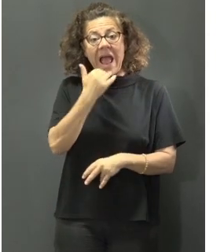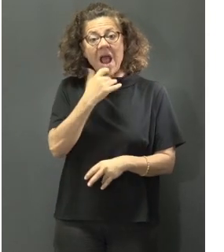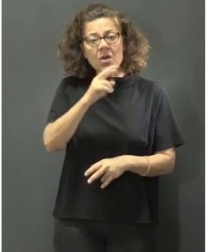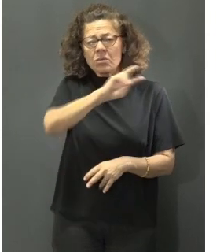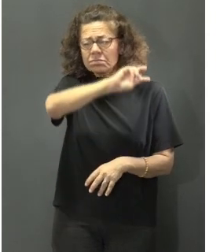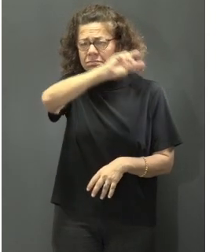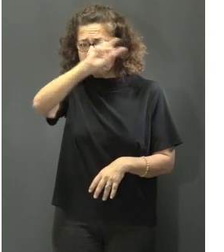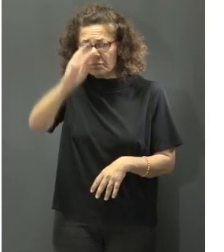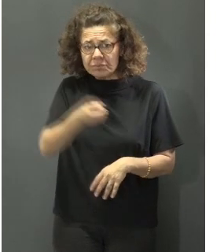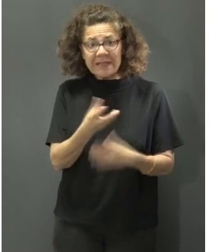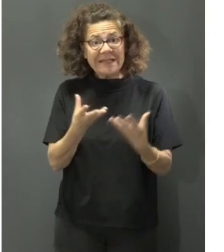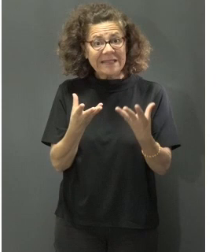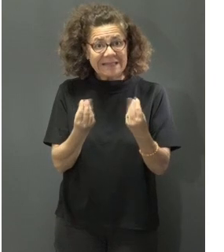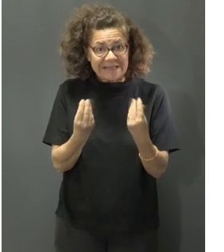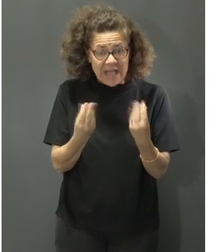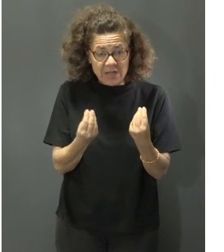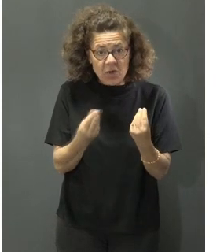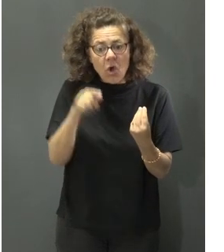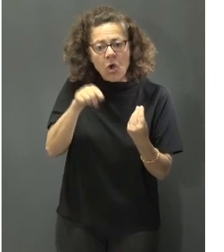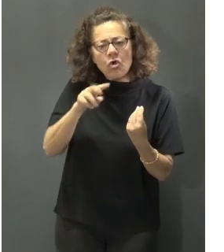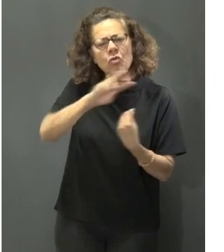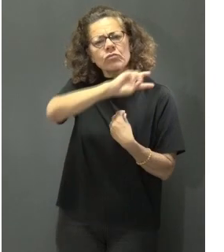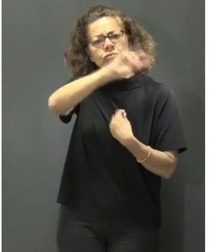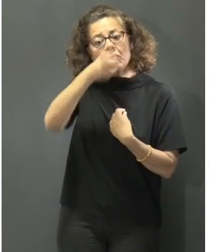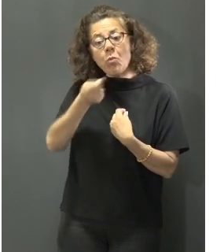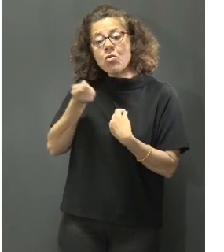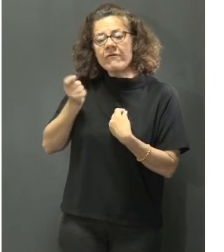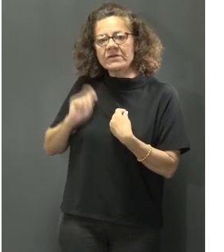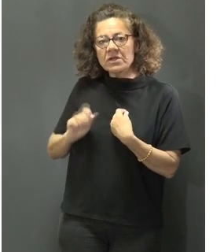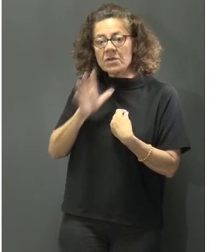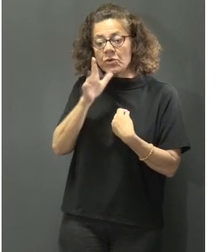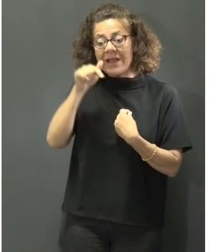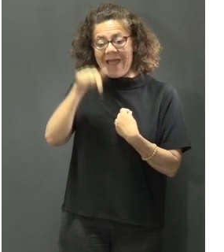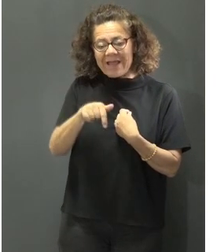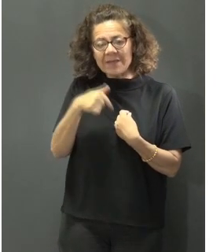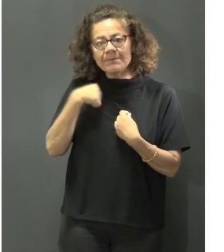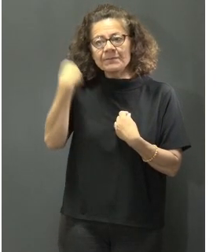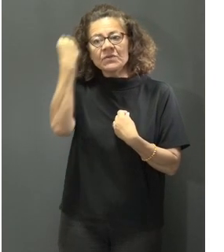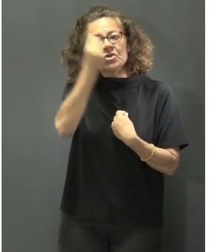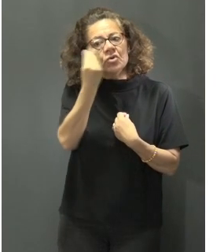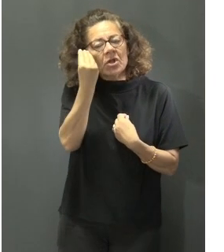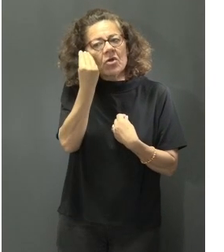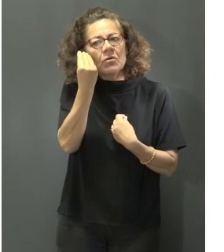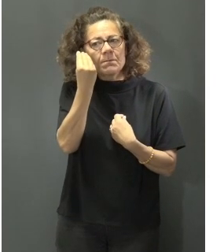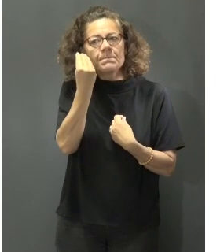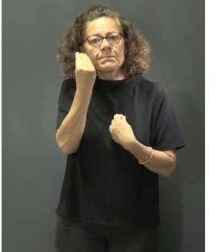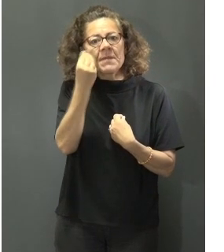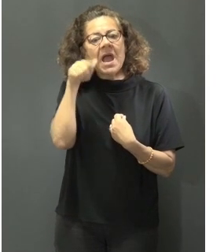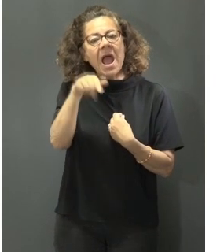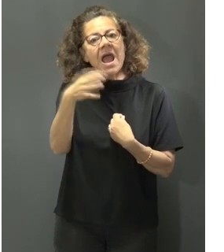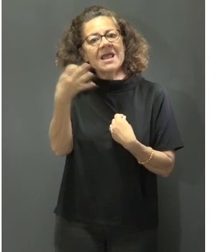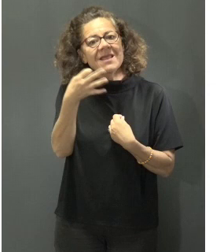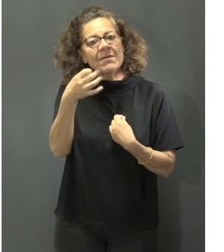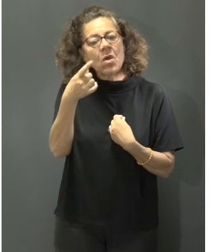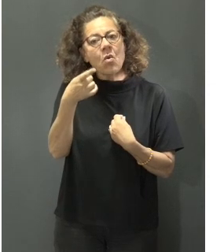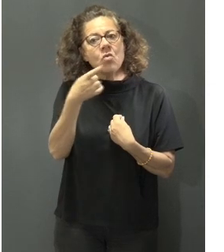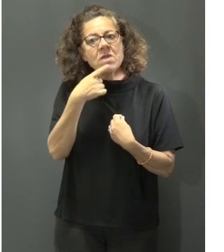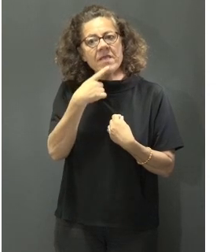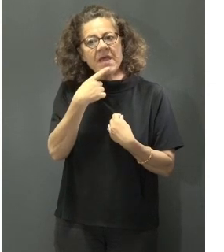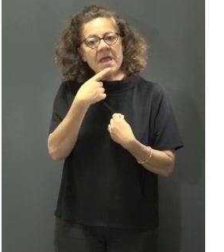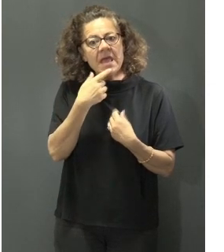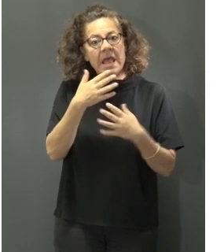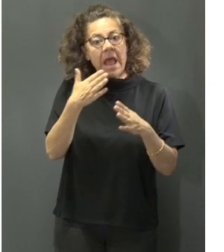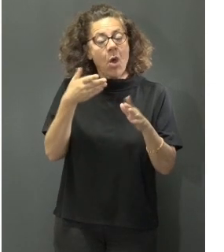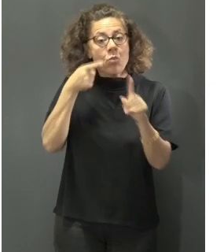tan diverso con la diversidad de profesionales? Porque yo creo que aquí sí que tiene que haber una transdisciplinariedad